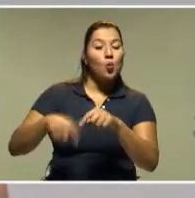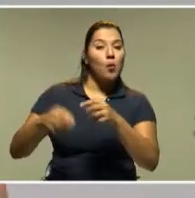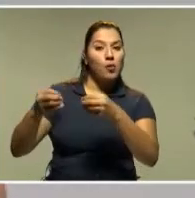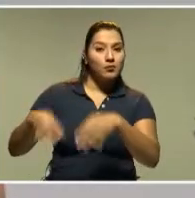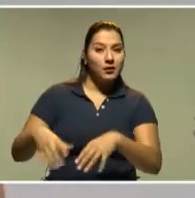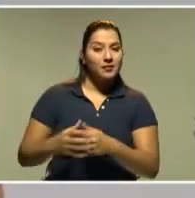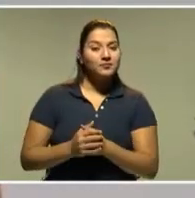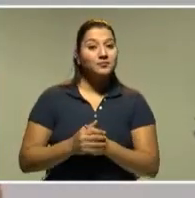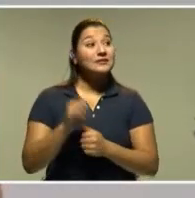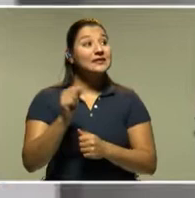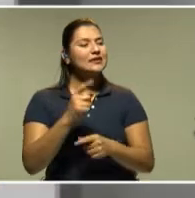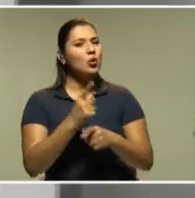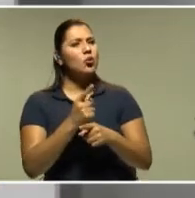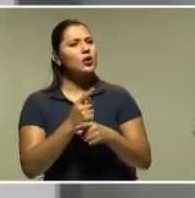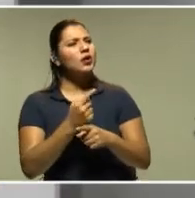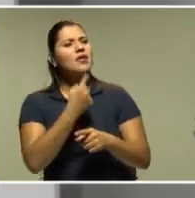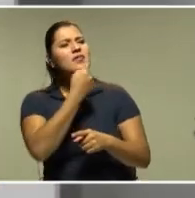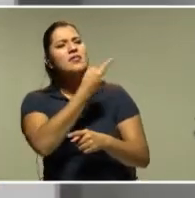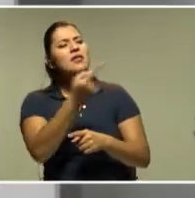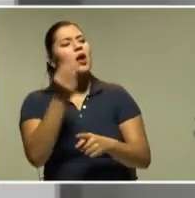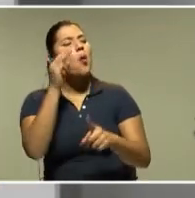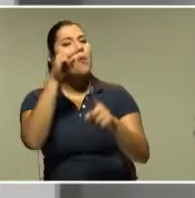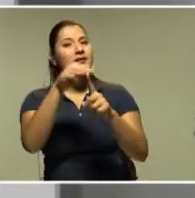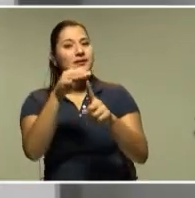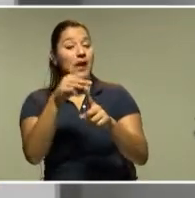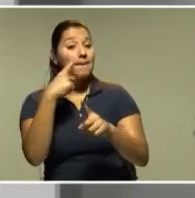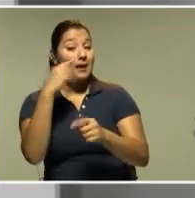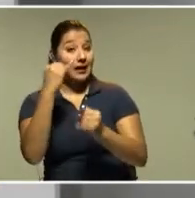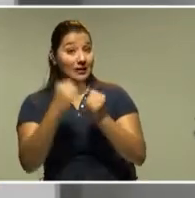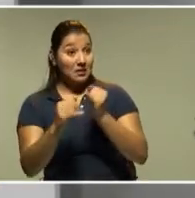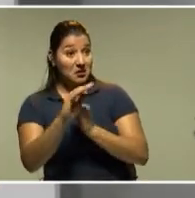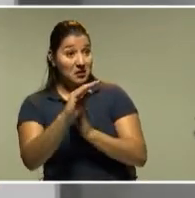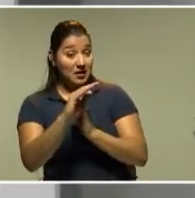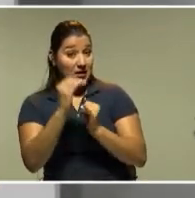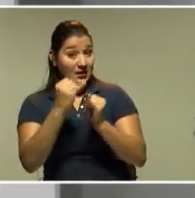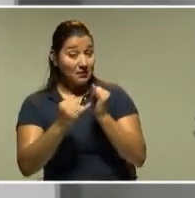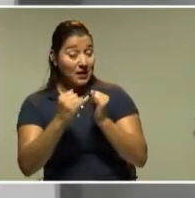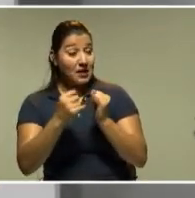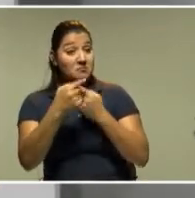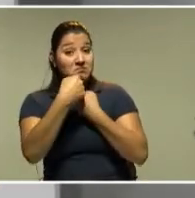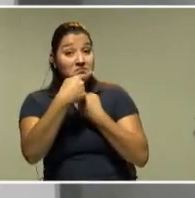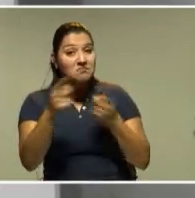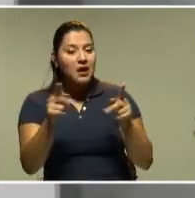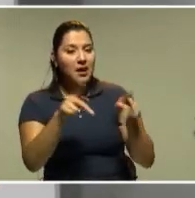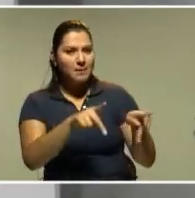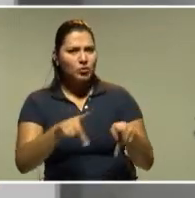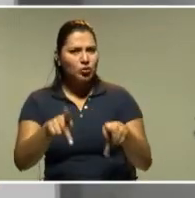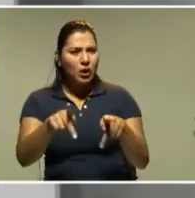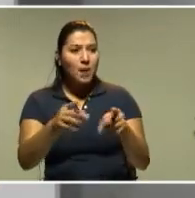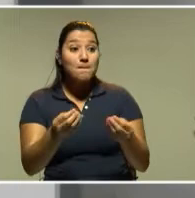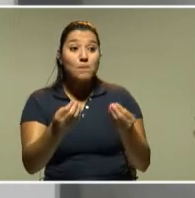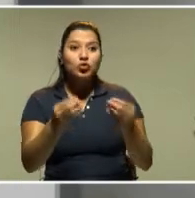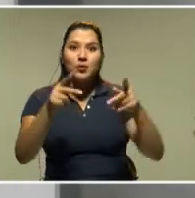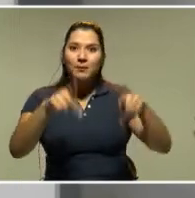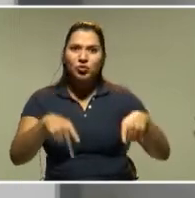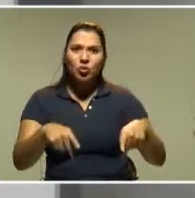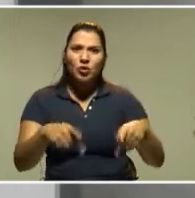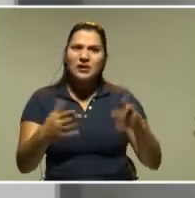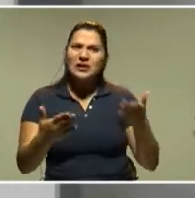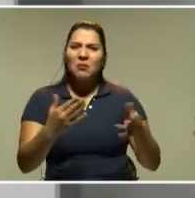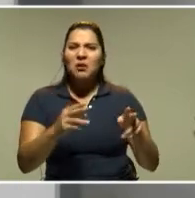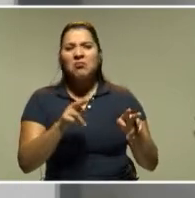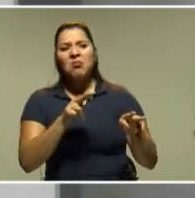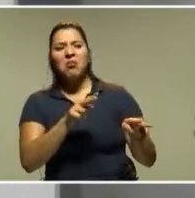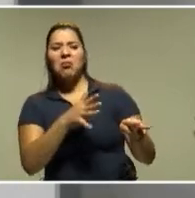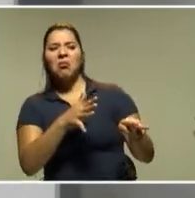desaprovechar. Así es. Un mensaje tal vez, de casa, para despedirnos a todas las personas. Hay mucha gente que tal vez todavía no sigue tanto el boxeo.